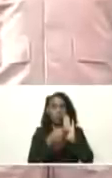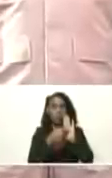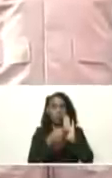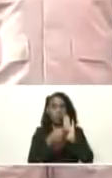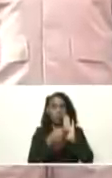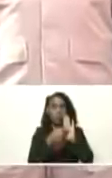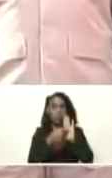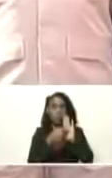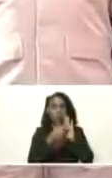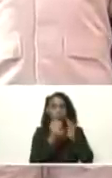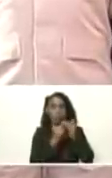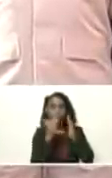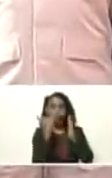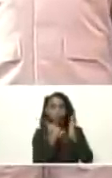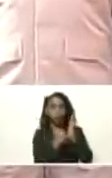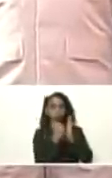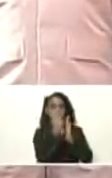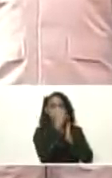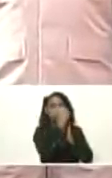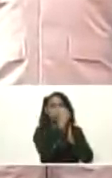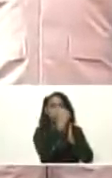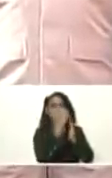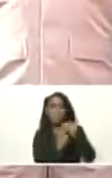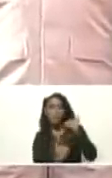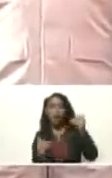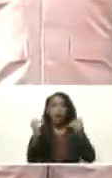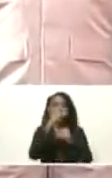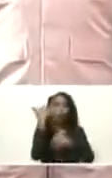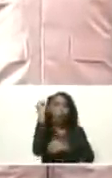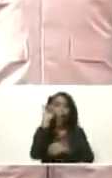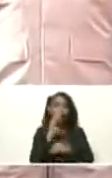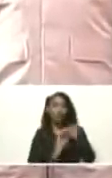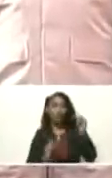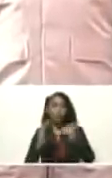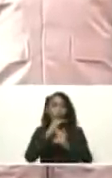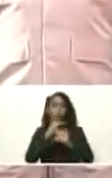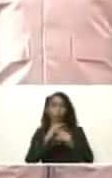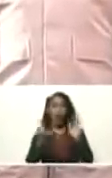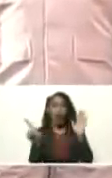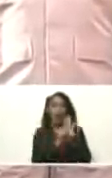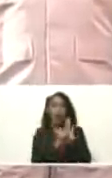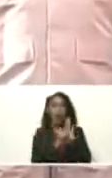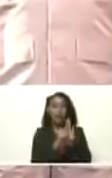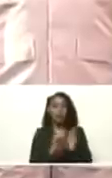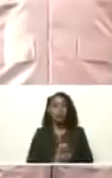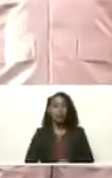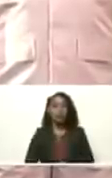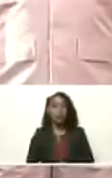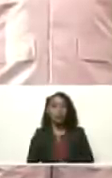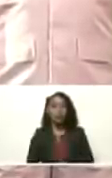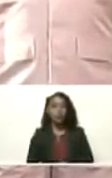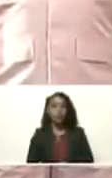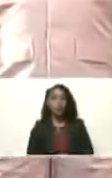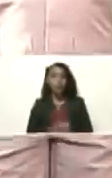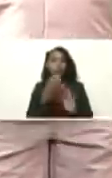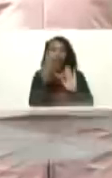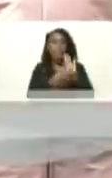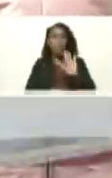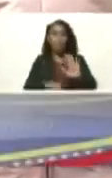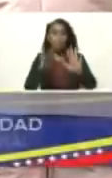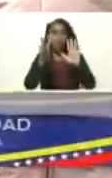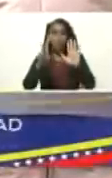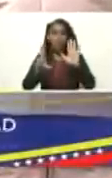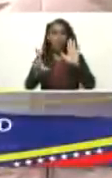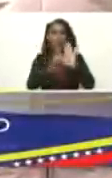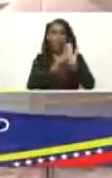de rango constitucional, el rango más alto que tiene, superior a la ley orgánica, el capítulo 7 de la